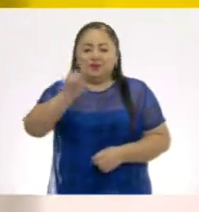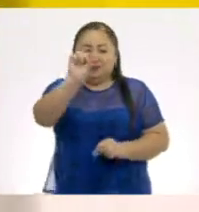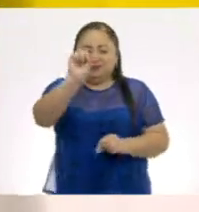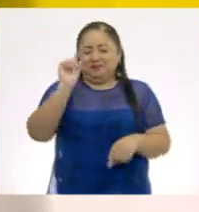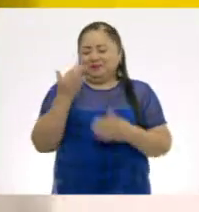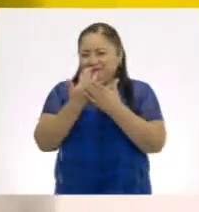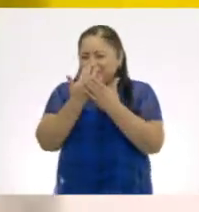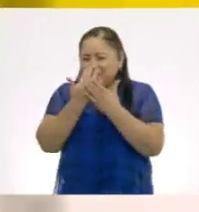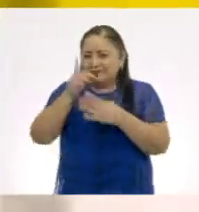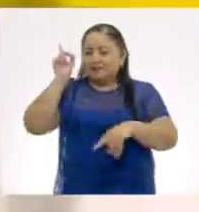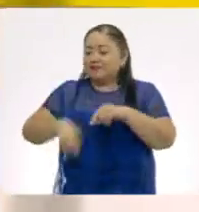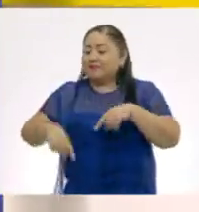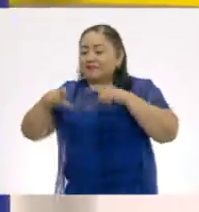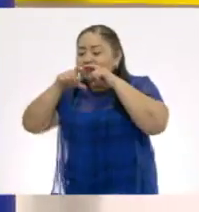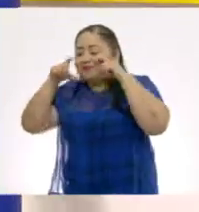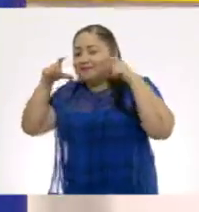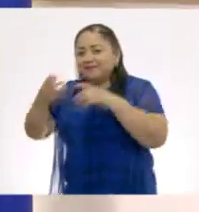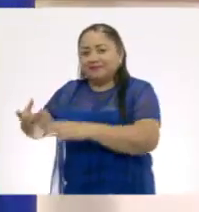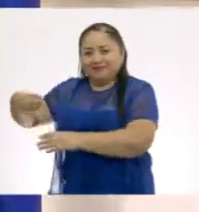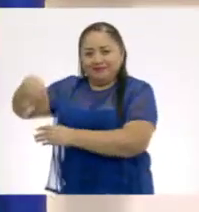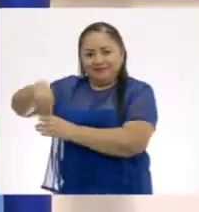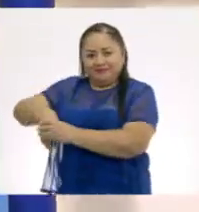déjenme quito el cubrebocas.